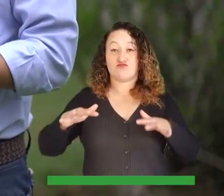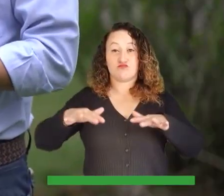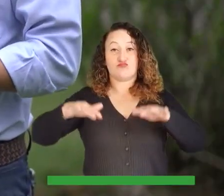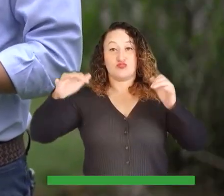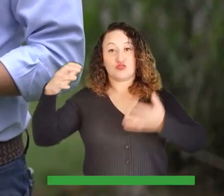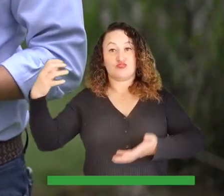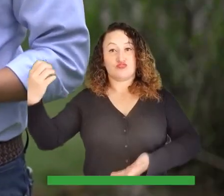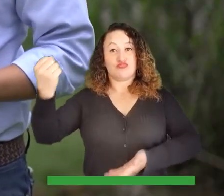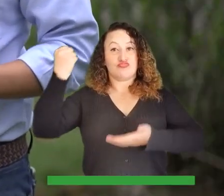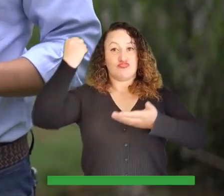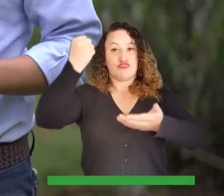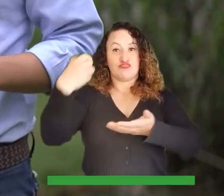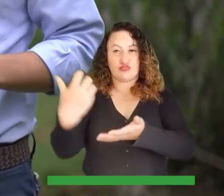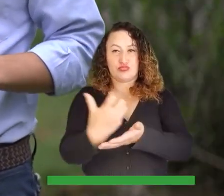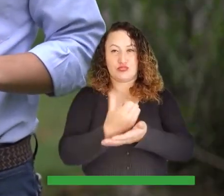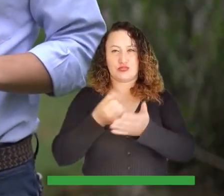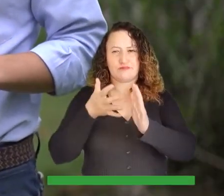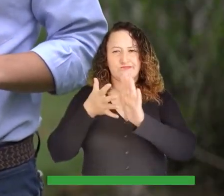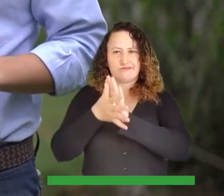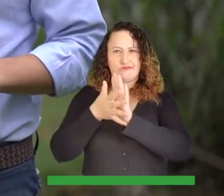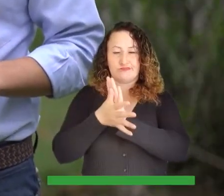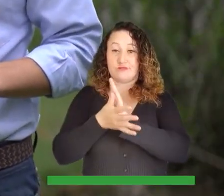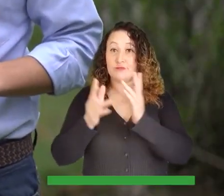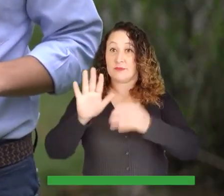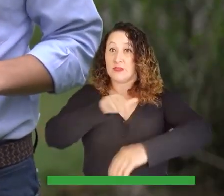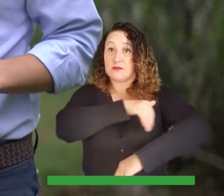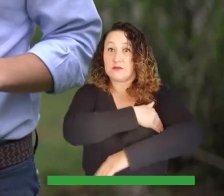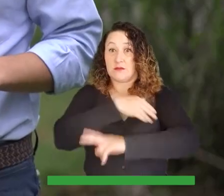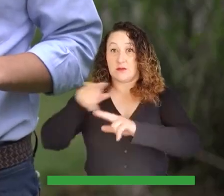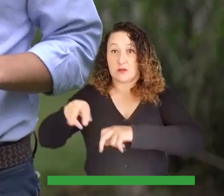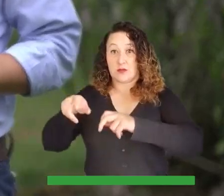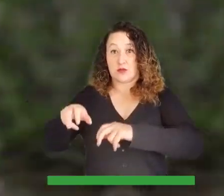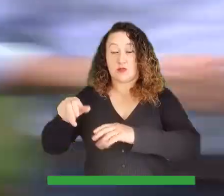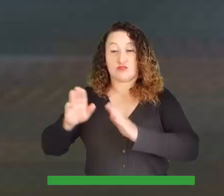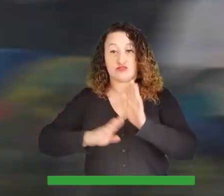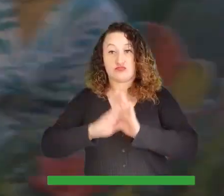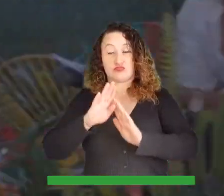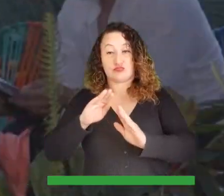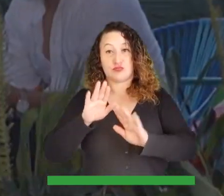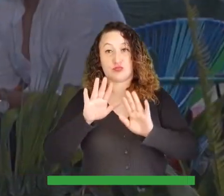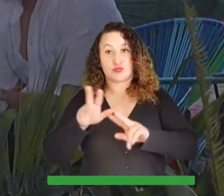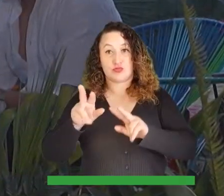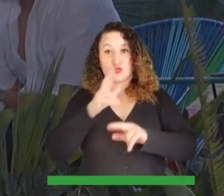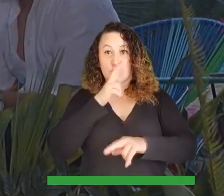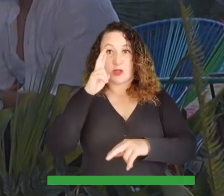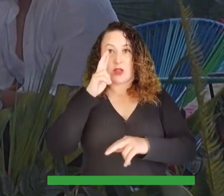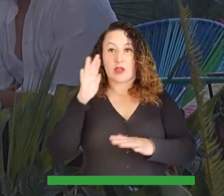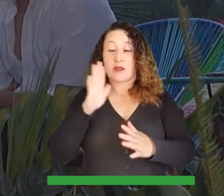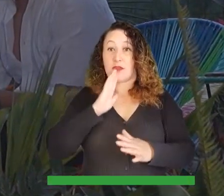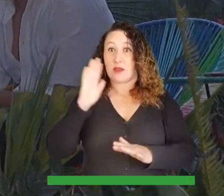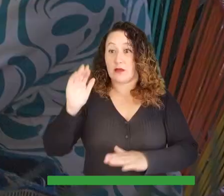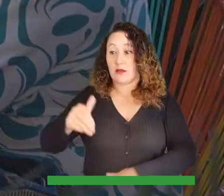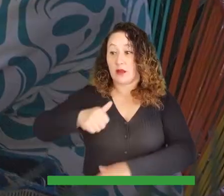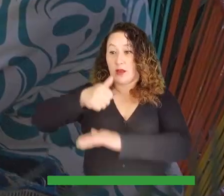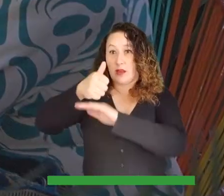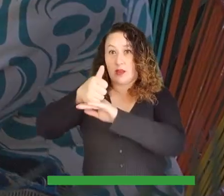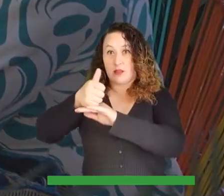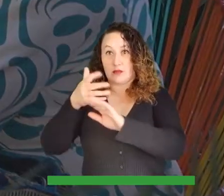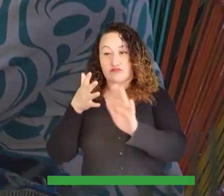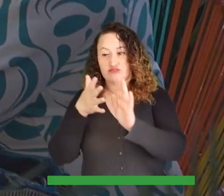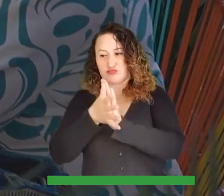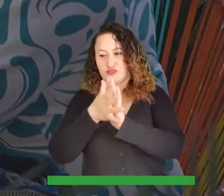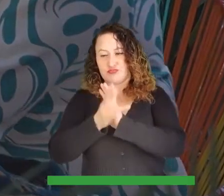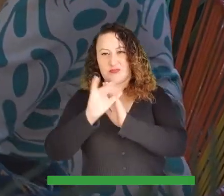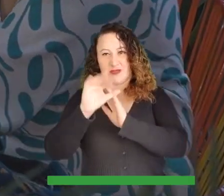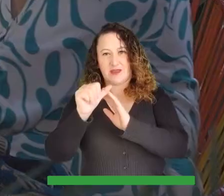Durante la audiencia pública de rendición de cuentas del Ministerio de Agricultura y Desarrollo Rural, el gerente general del ICA, Juan Fernando Roa Ortiz, presentó